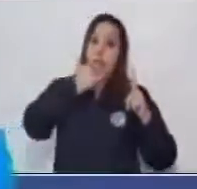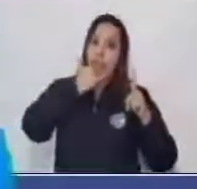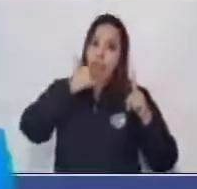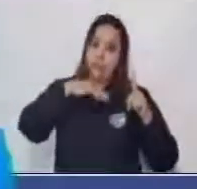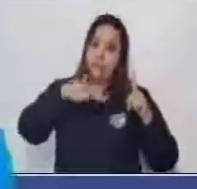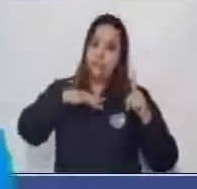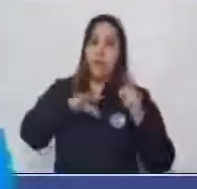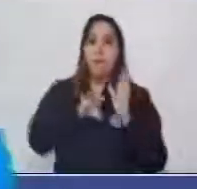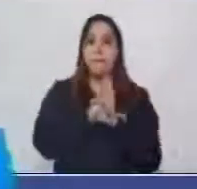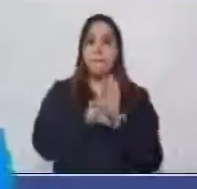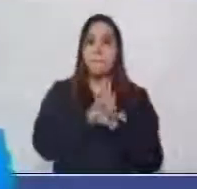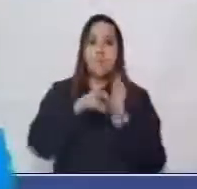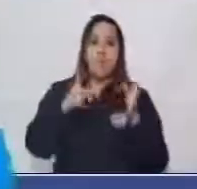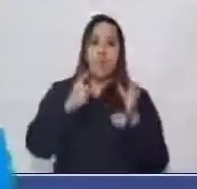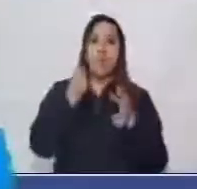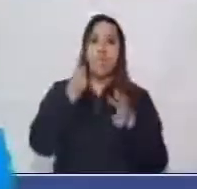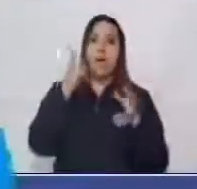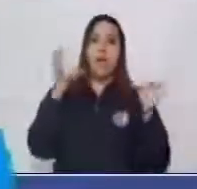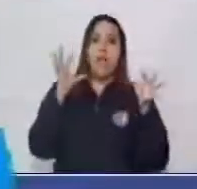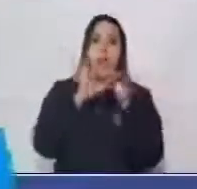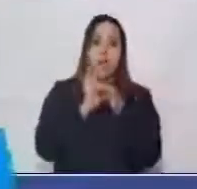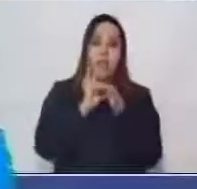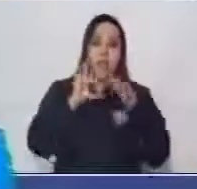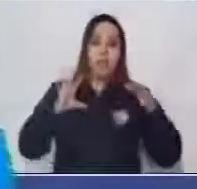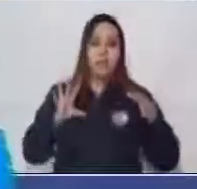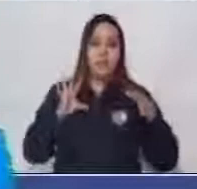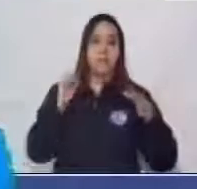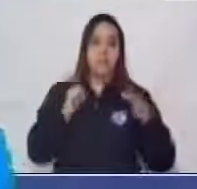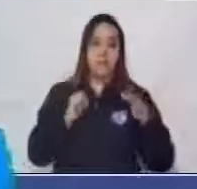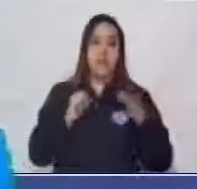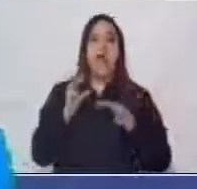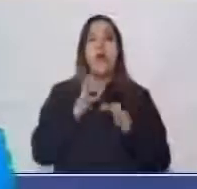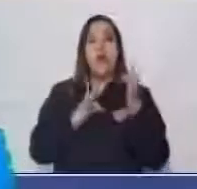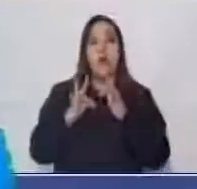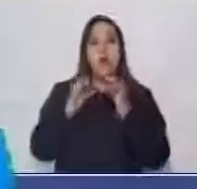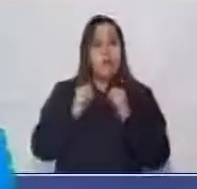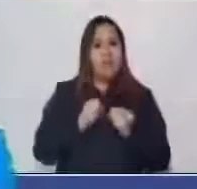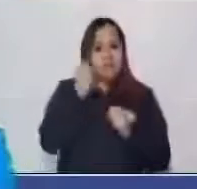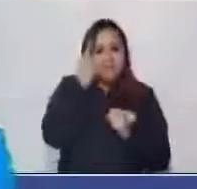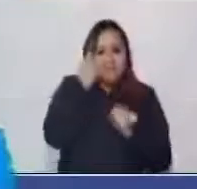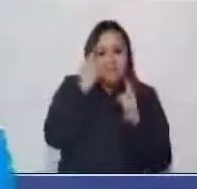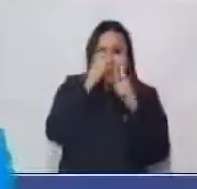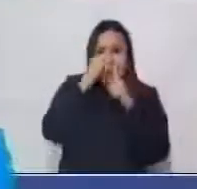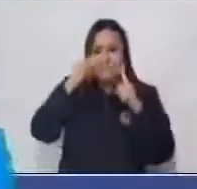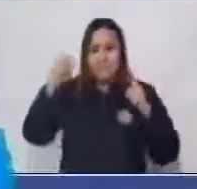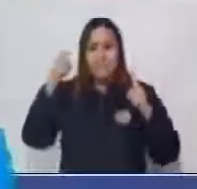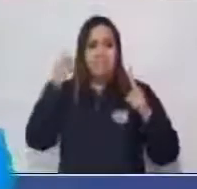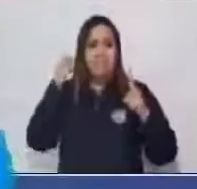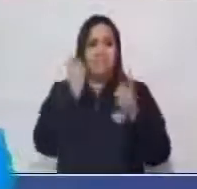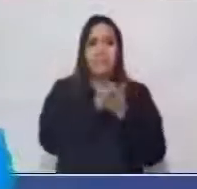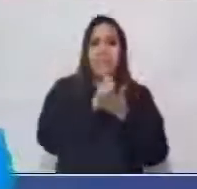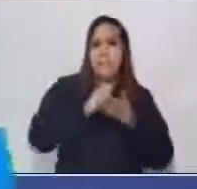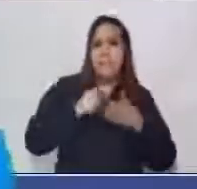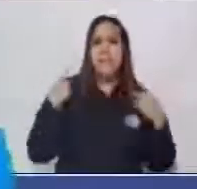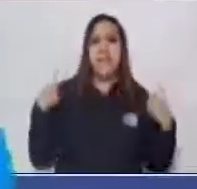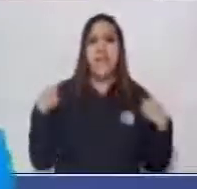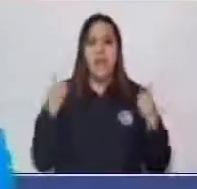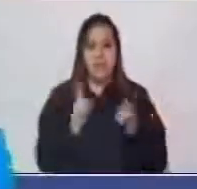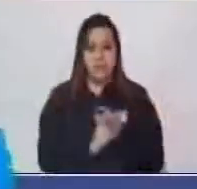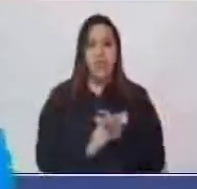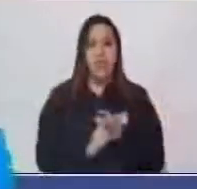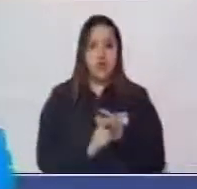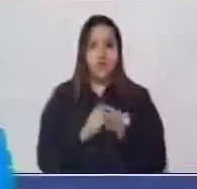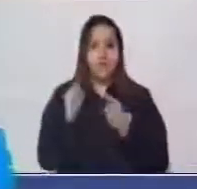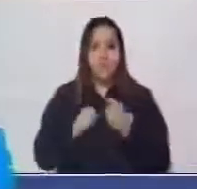una falsa concordancia gramatical o que no corresponda a lo que estamos